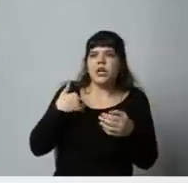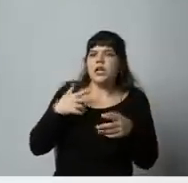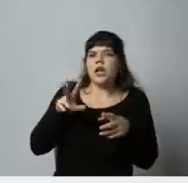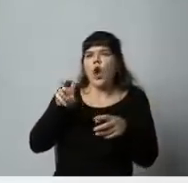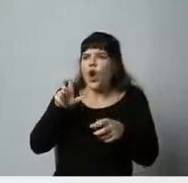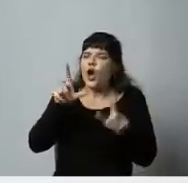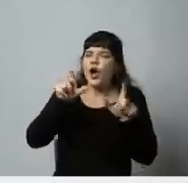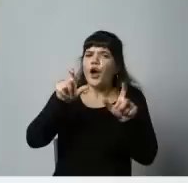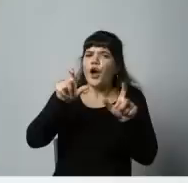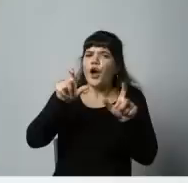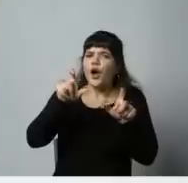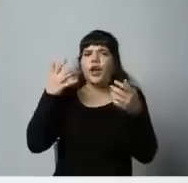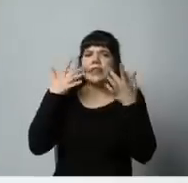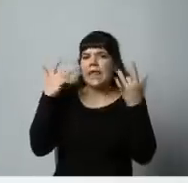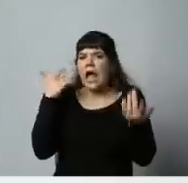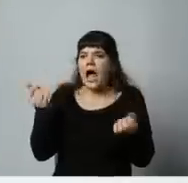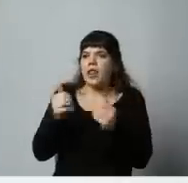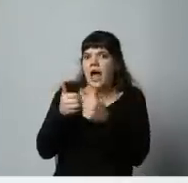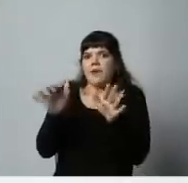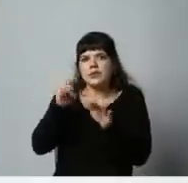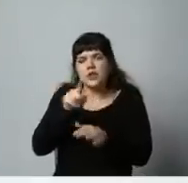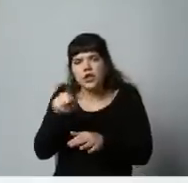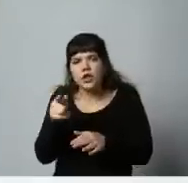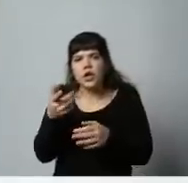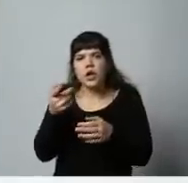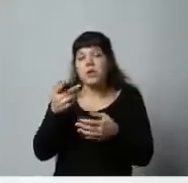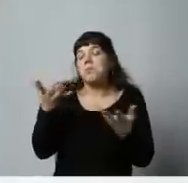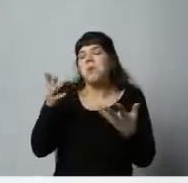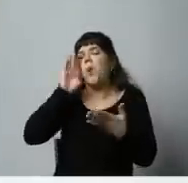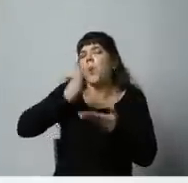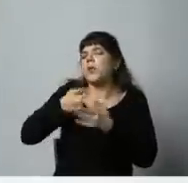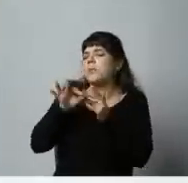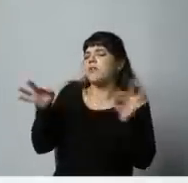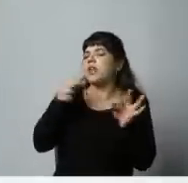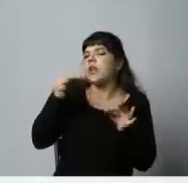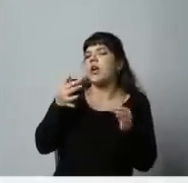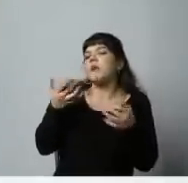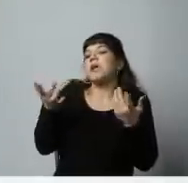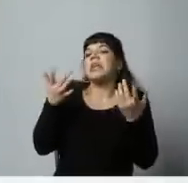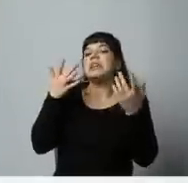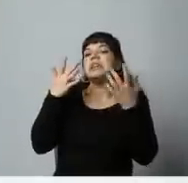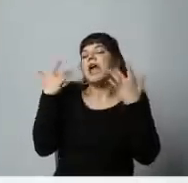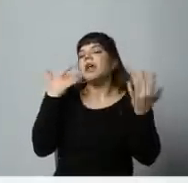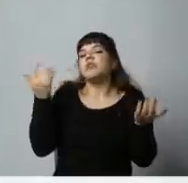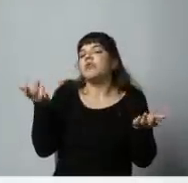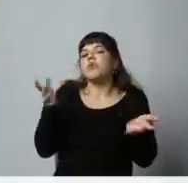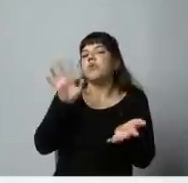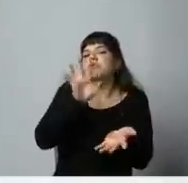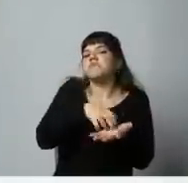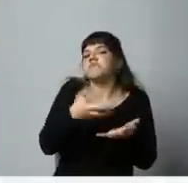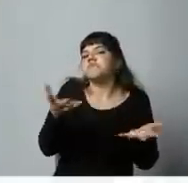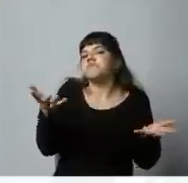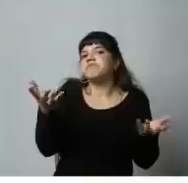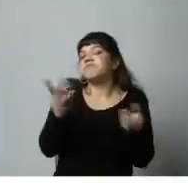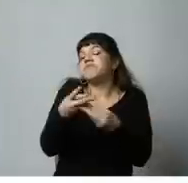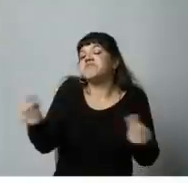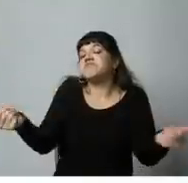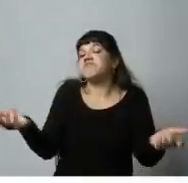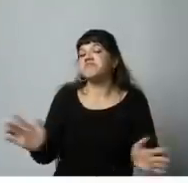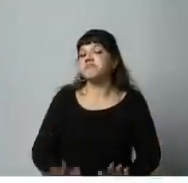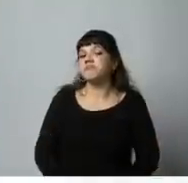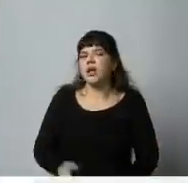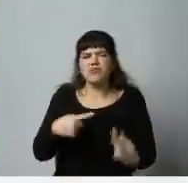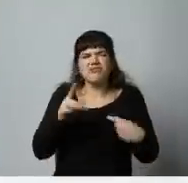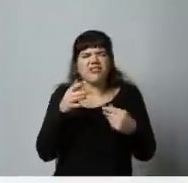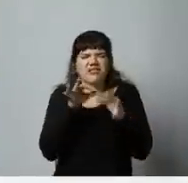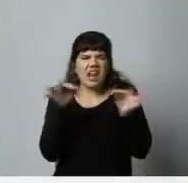los teatros que se van a abrir fue el teatro está en la gatera no sabemos o sea son las frases